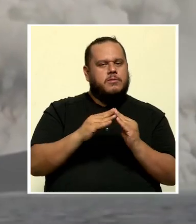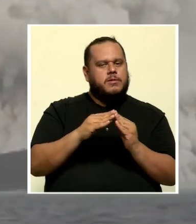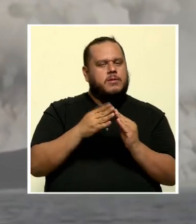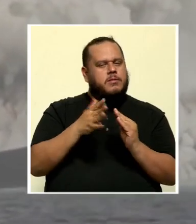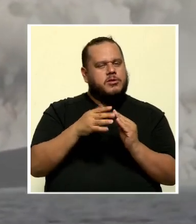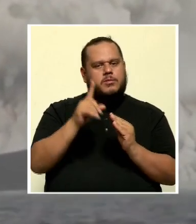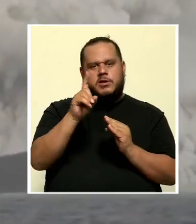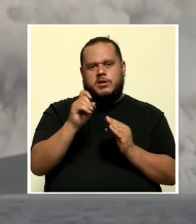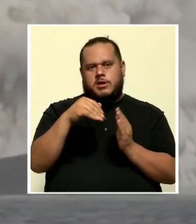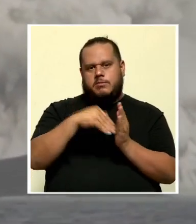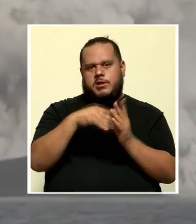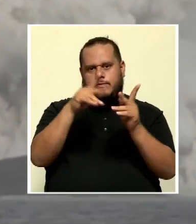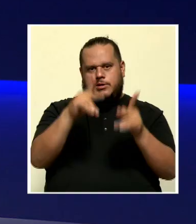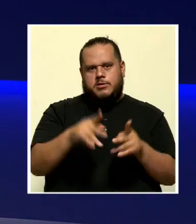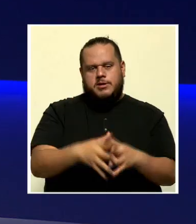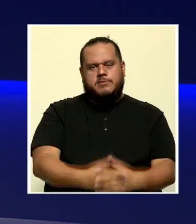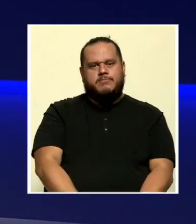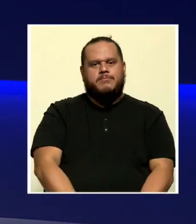de 100.000 personas.